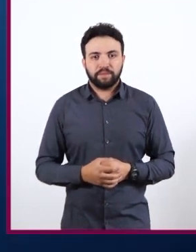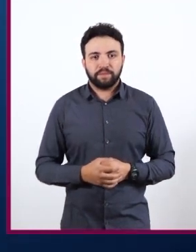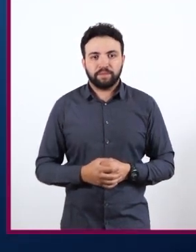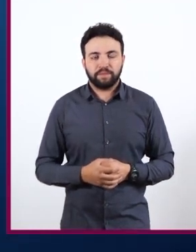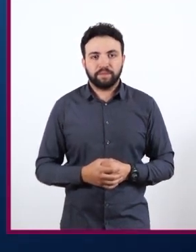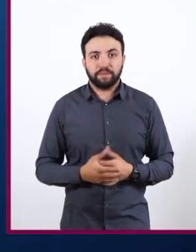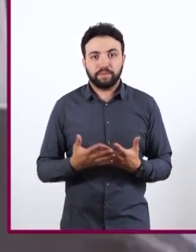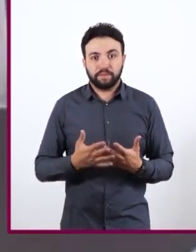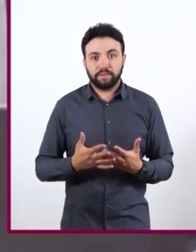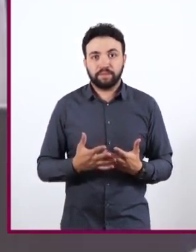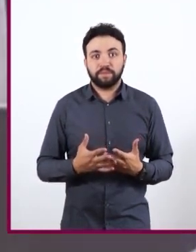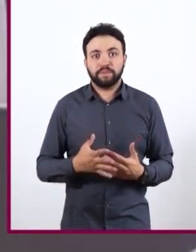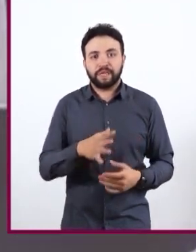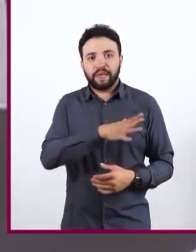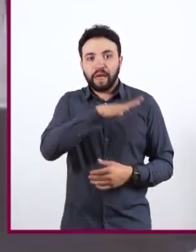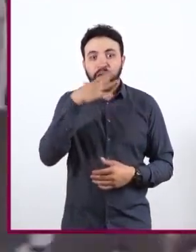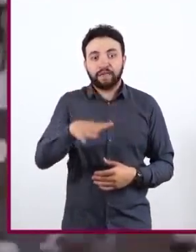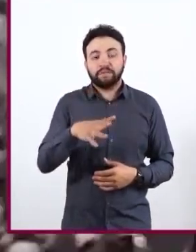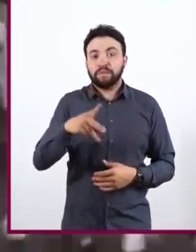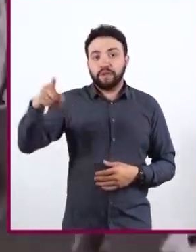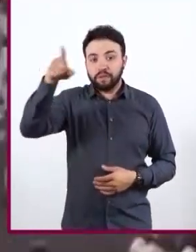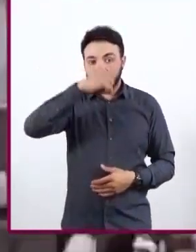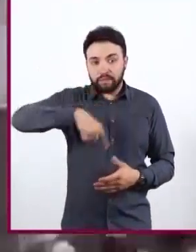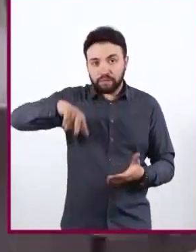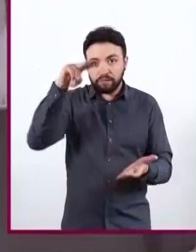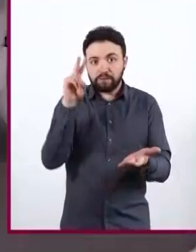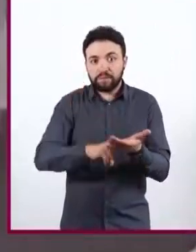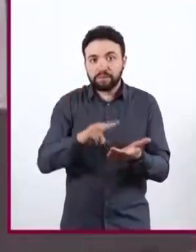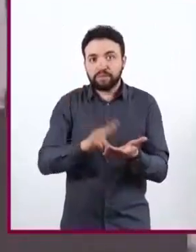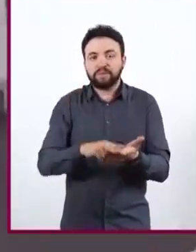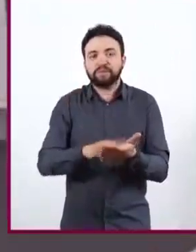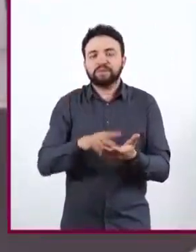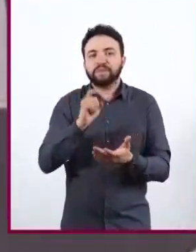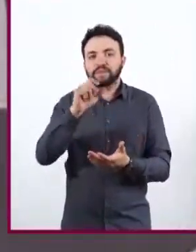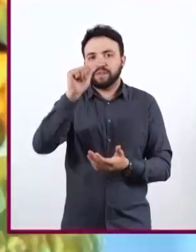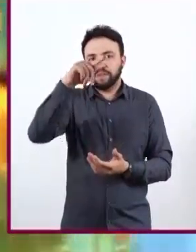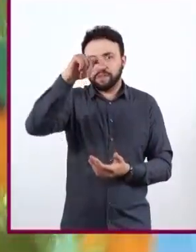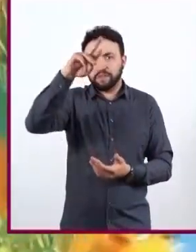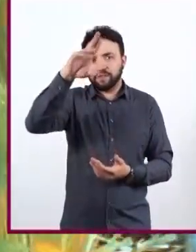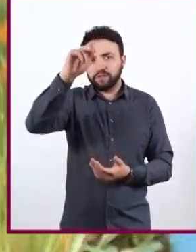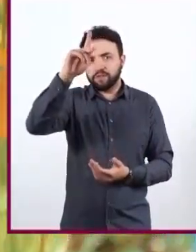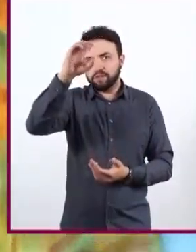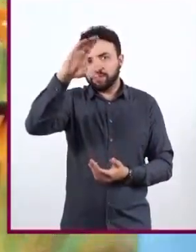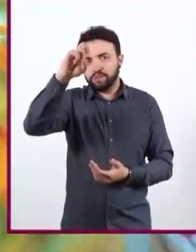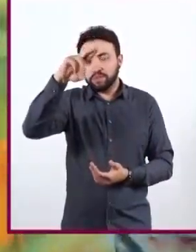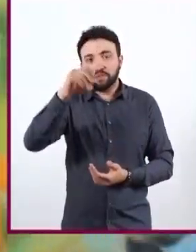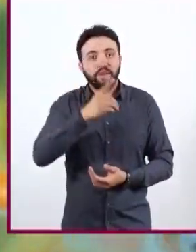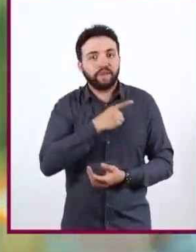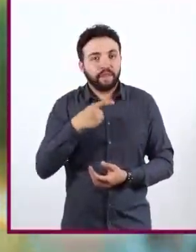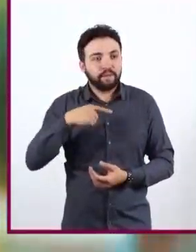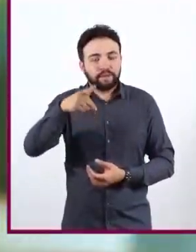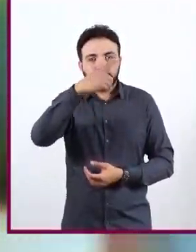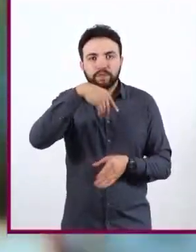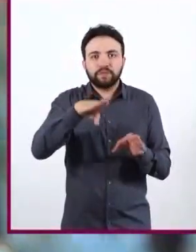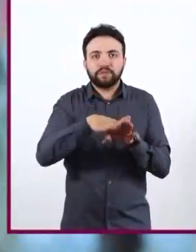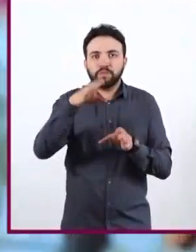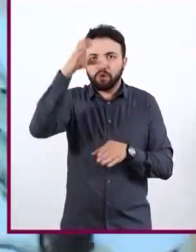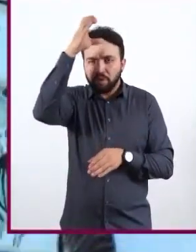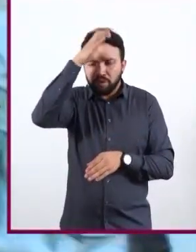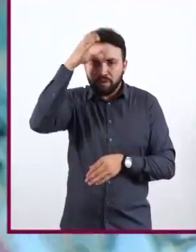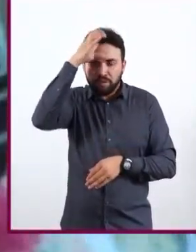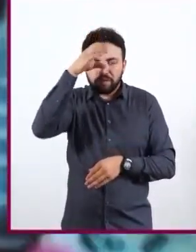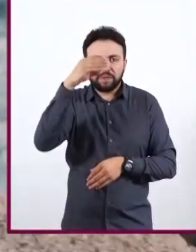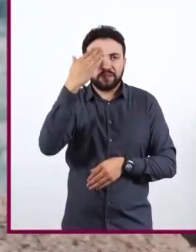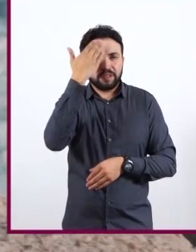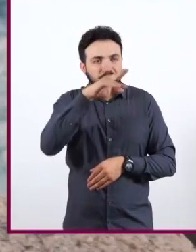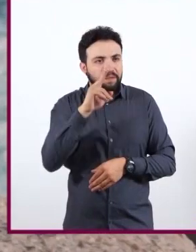En general, se considera que el gran valor del término antropoceno radica en que la humanidad tome conciencia de lo que significa vivir en